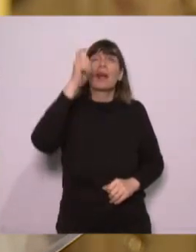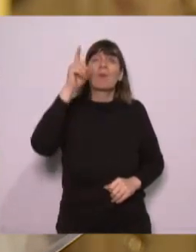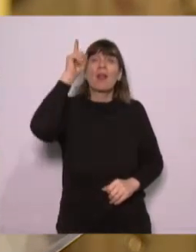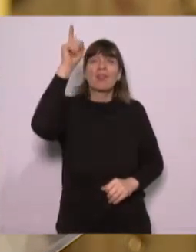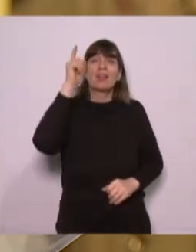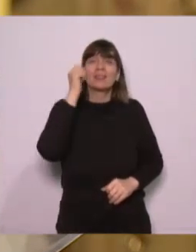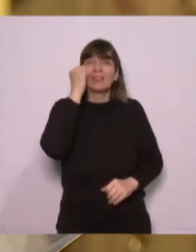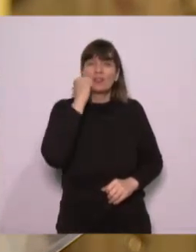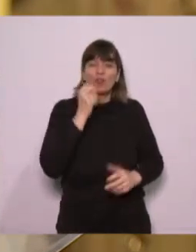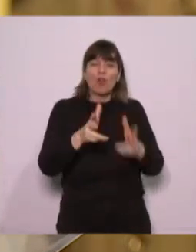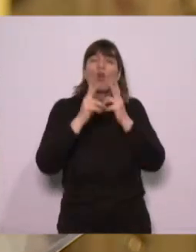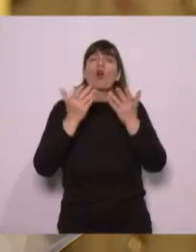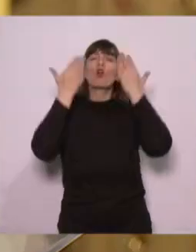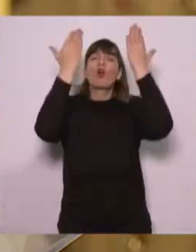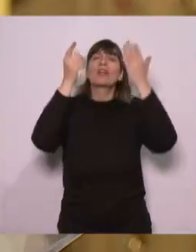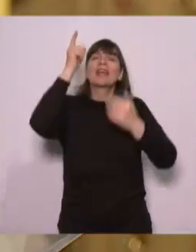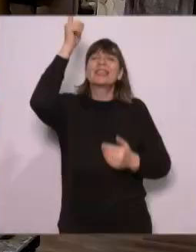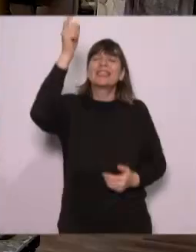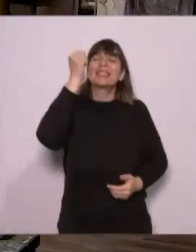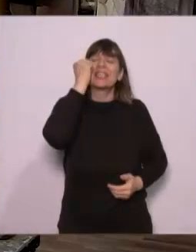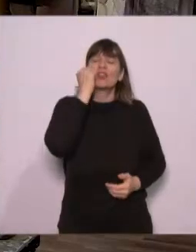Es palabra del Señor.